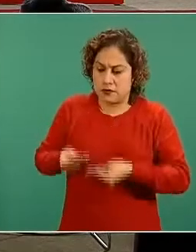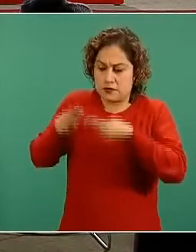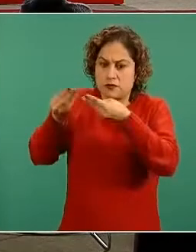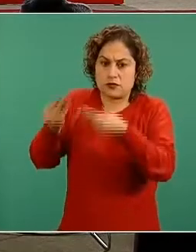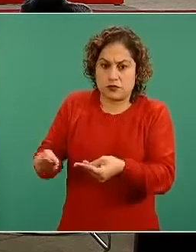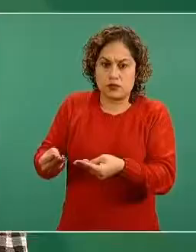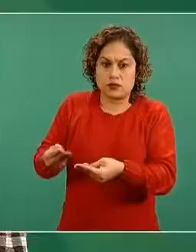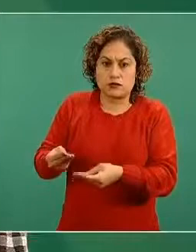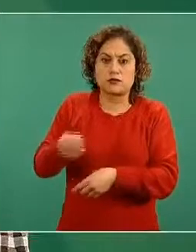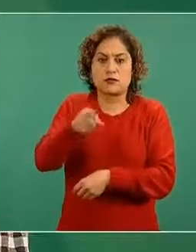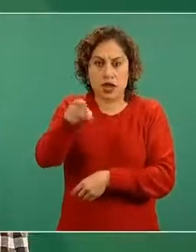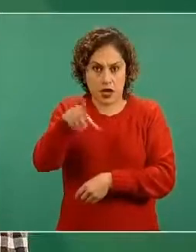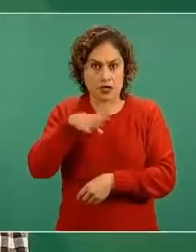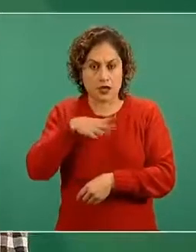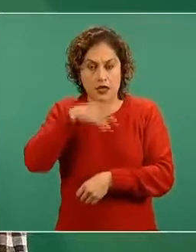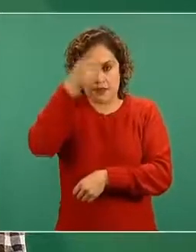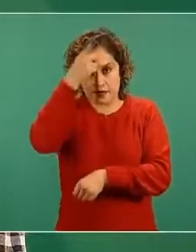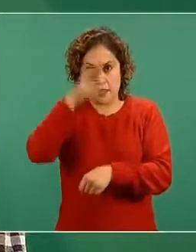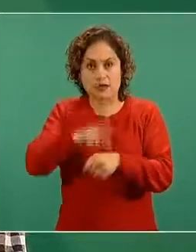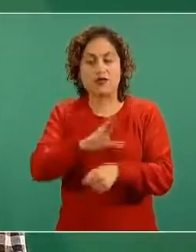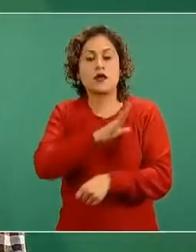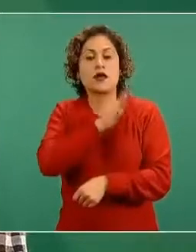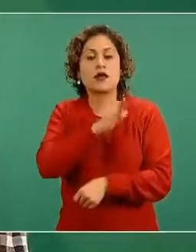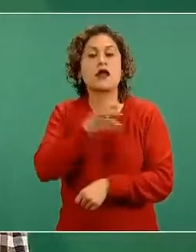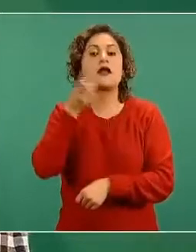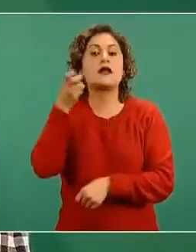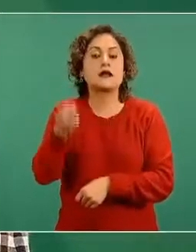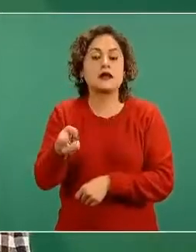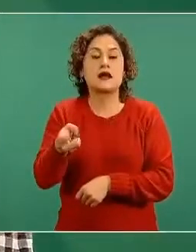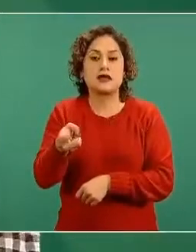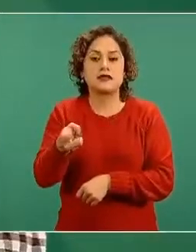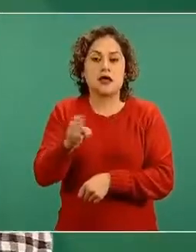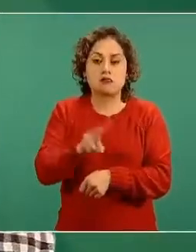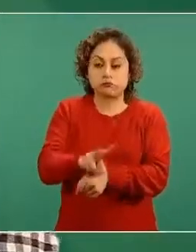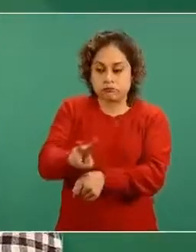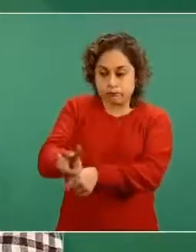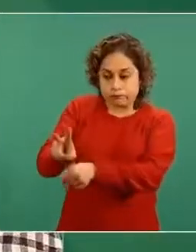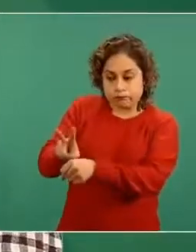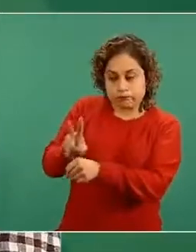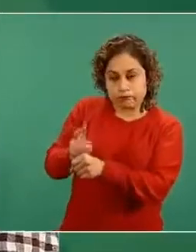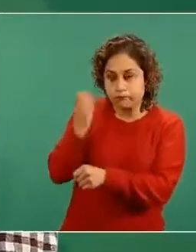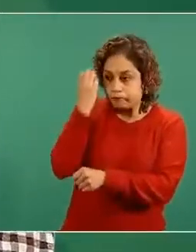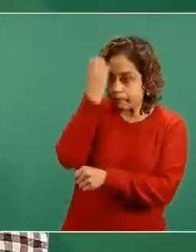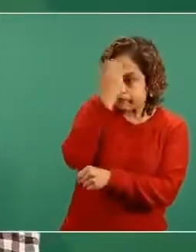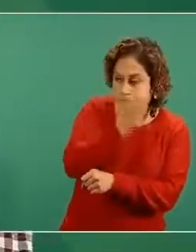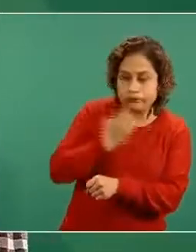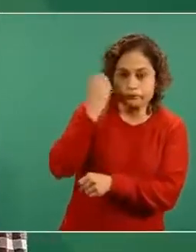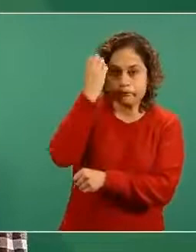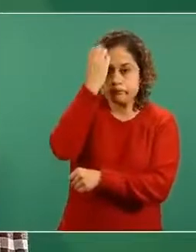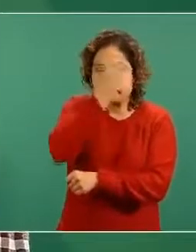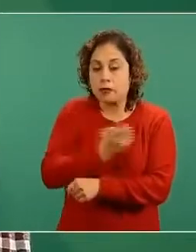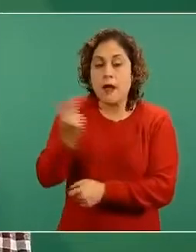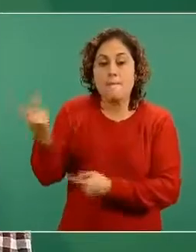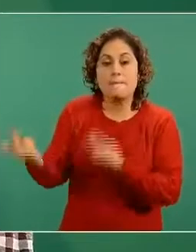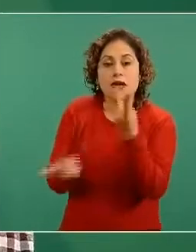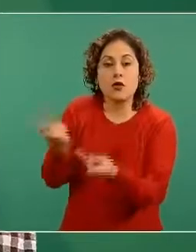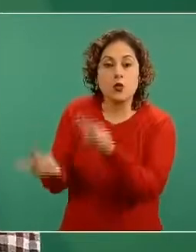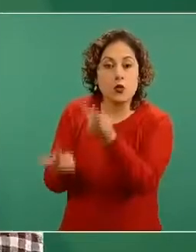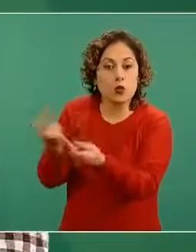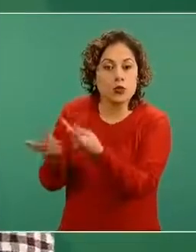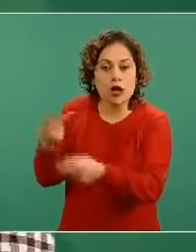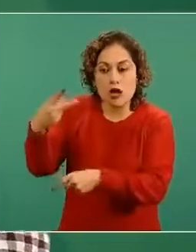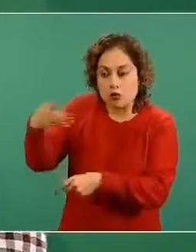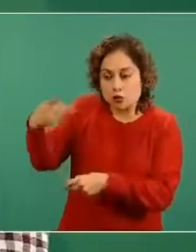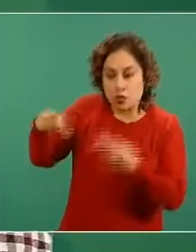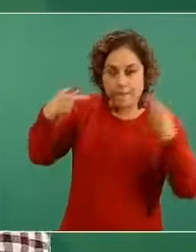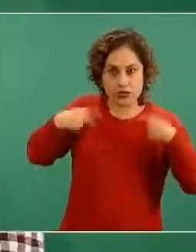quien coordina este segmento, en hacer vigilancia epidemiológica a través de interrogatorios médico-epidemiológicos